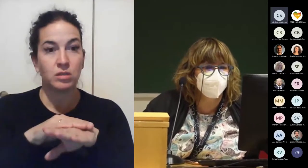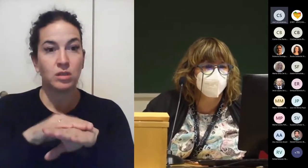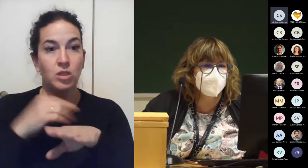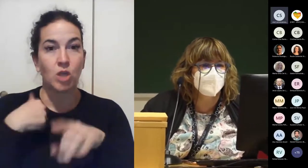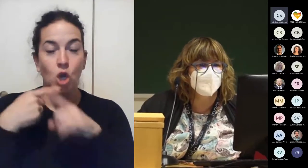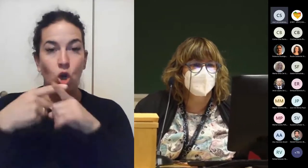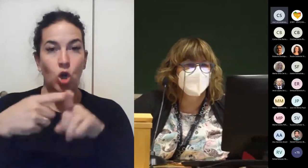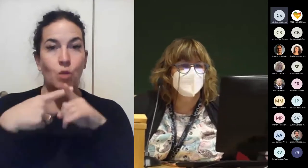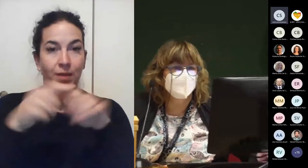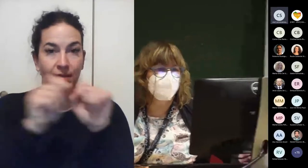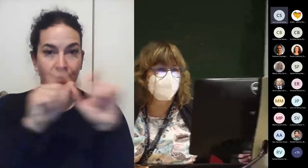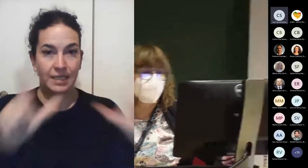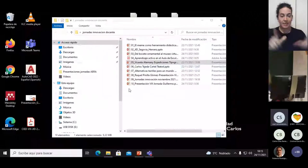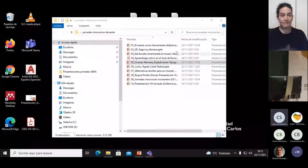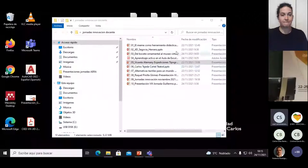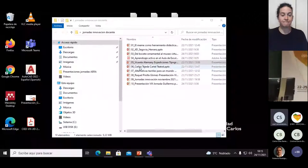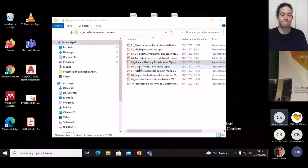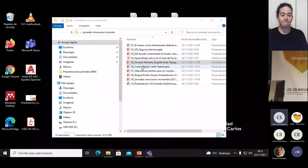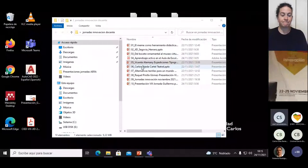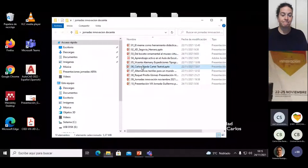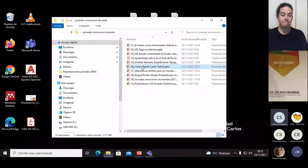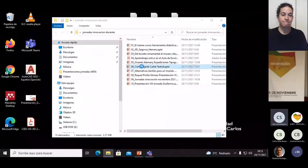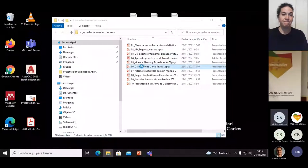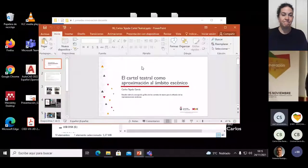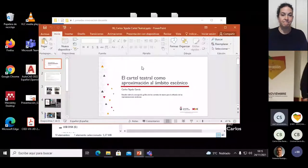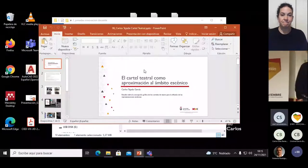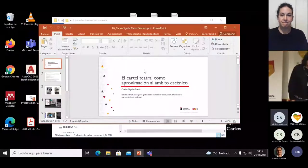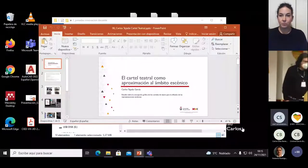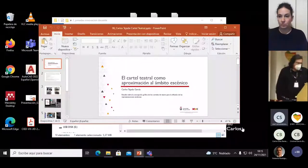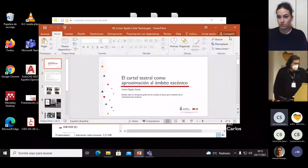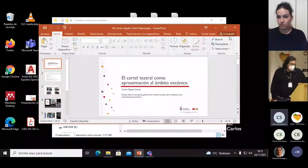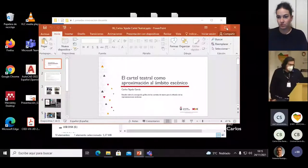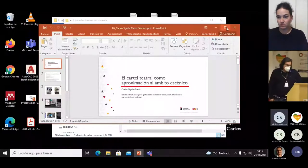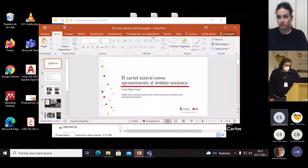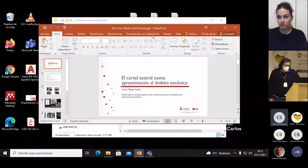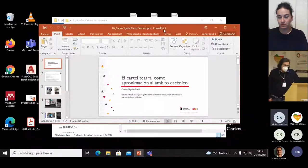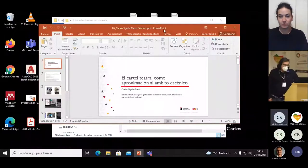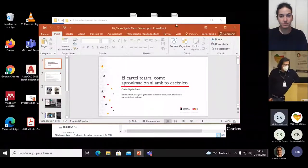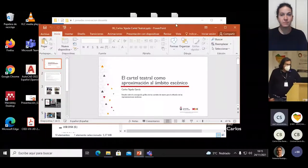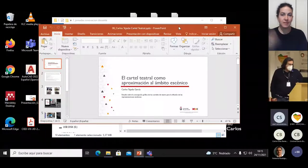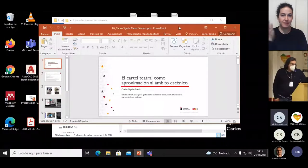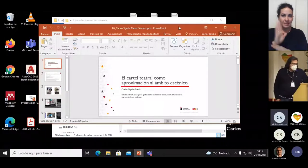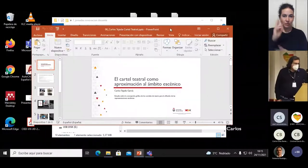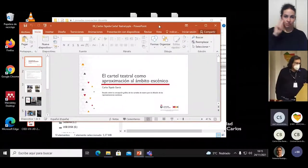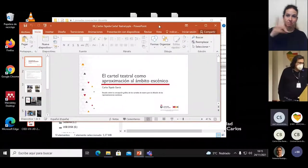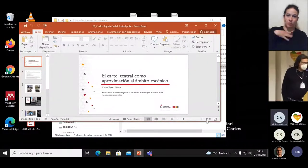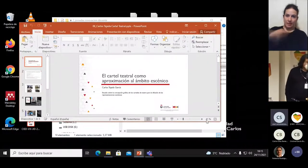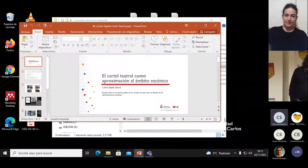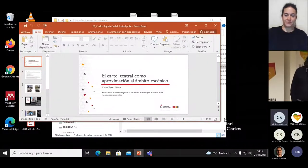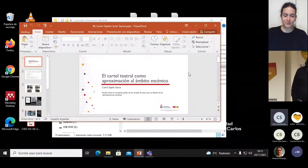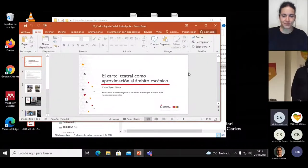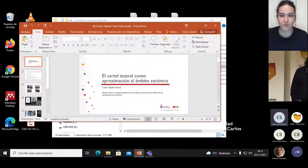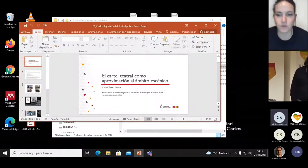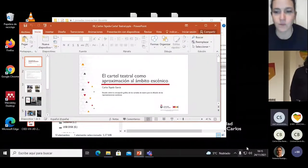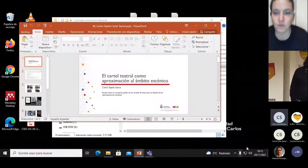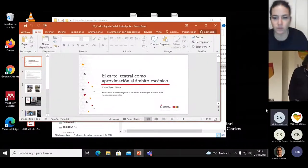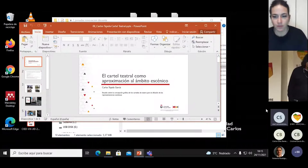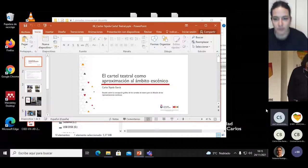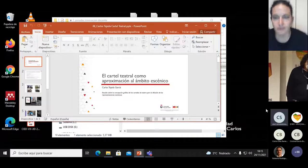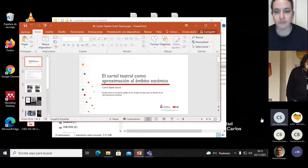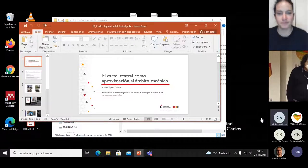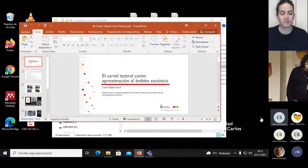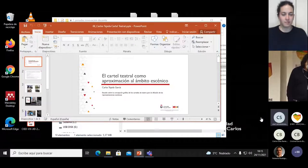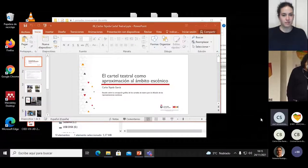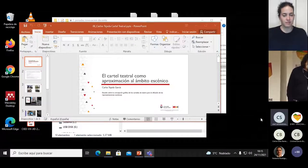compartir de nuevo la pantalla y la presentación.